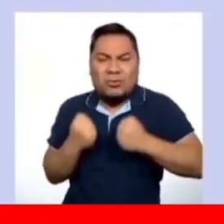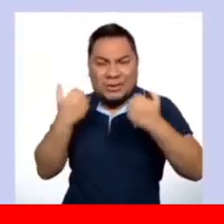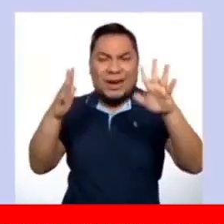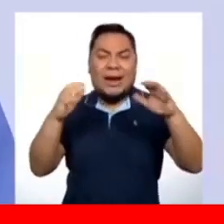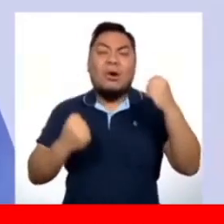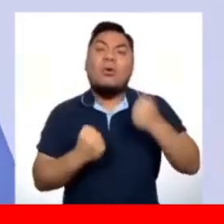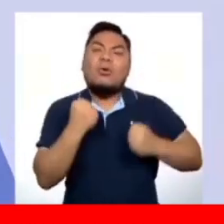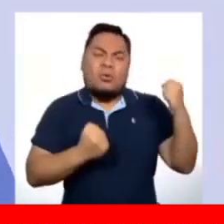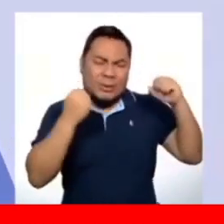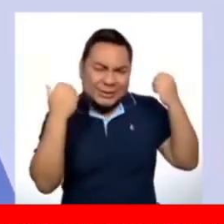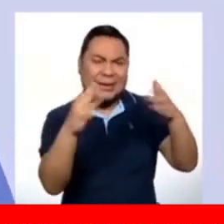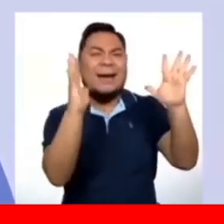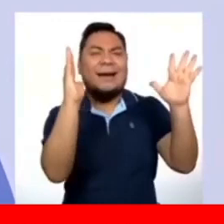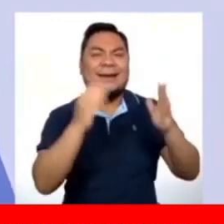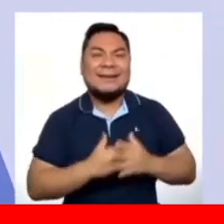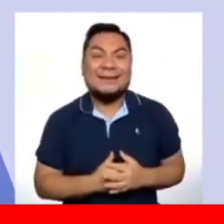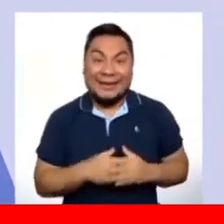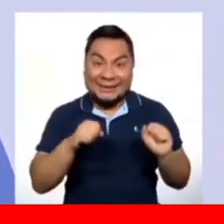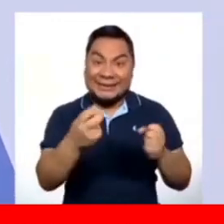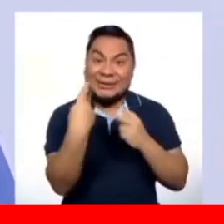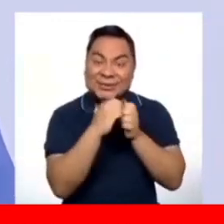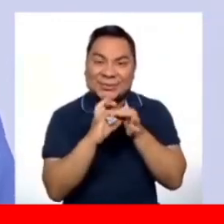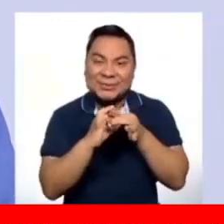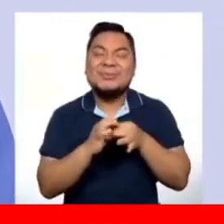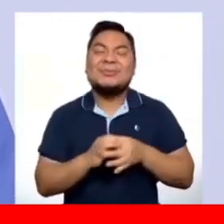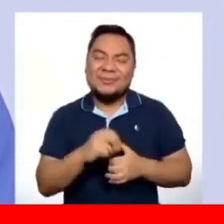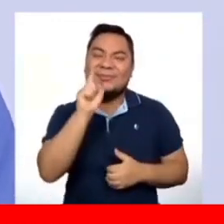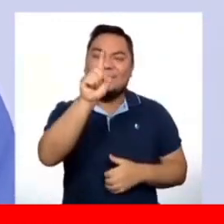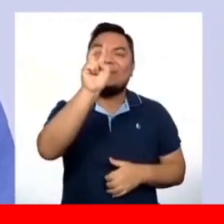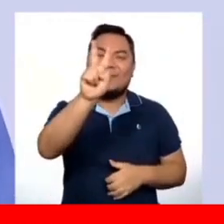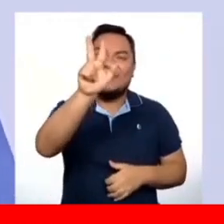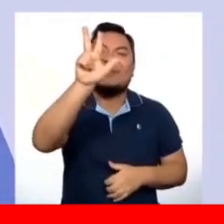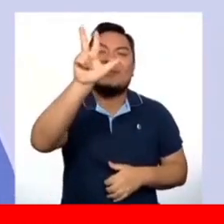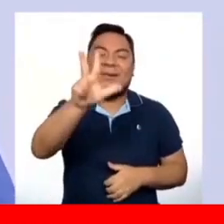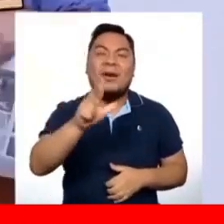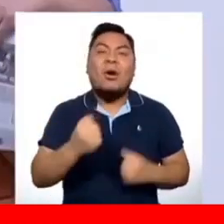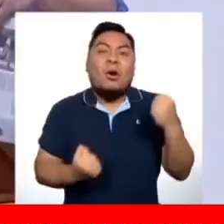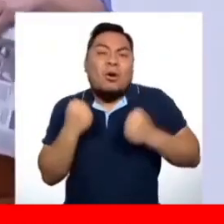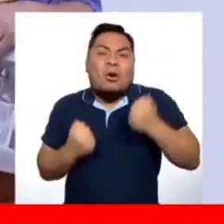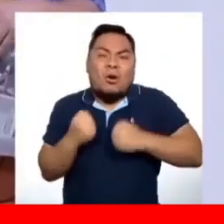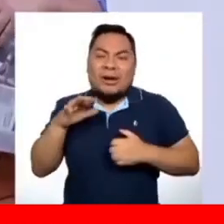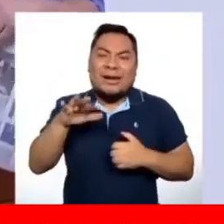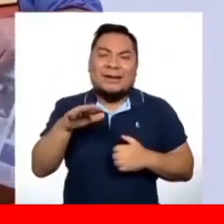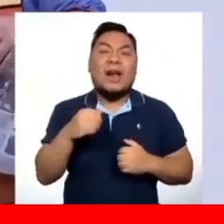ya, corre ya. ¿La hacemos juntos? Uh-huh. Un, dos, tres, va.